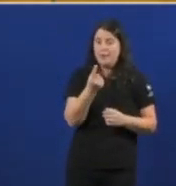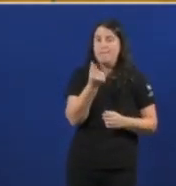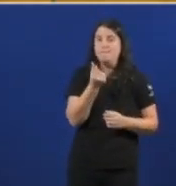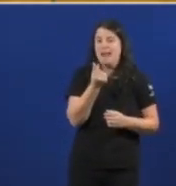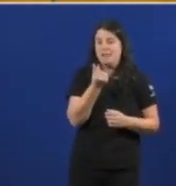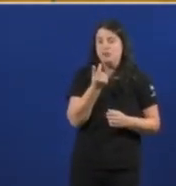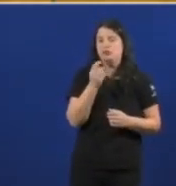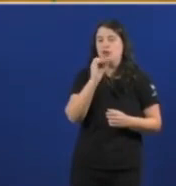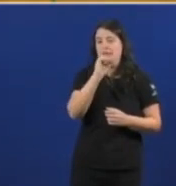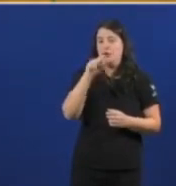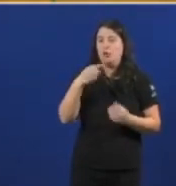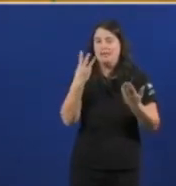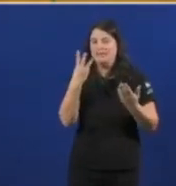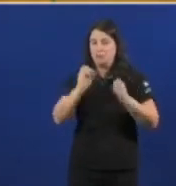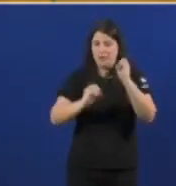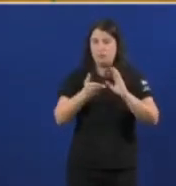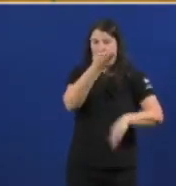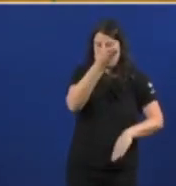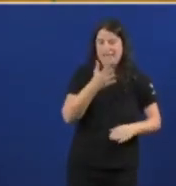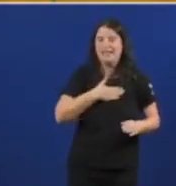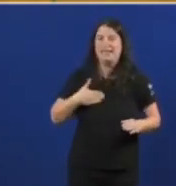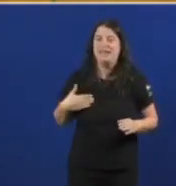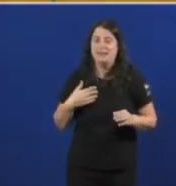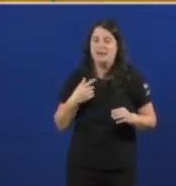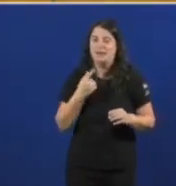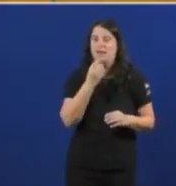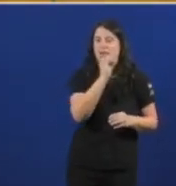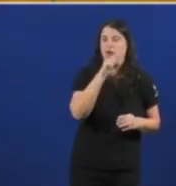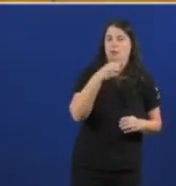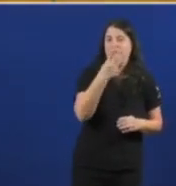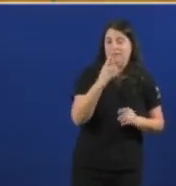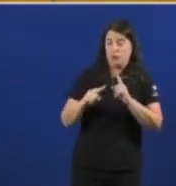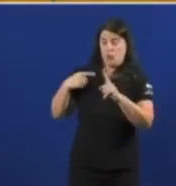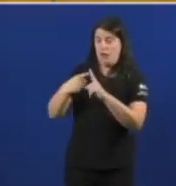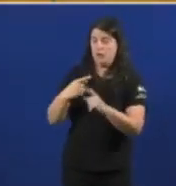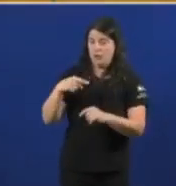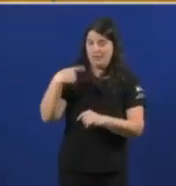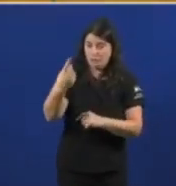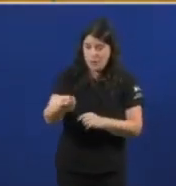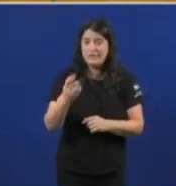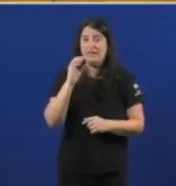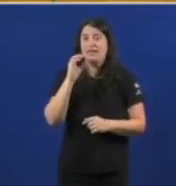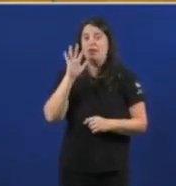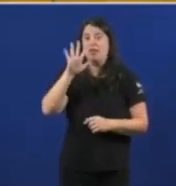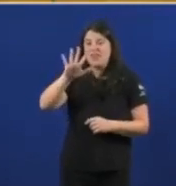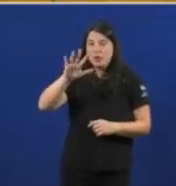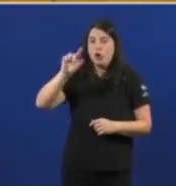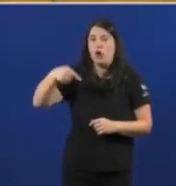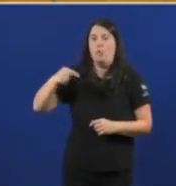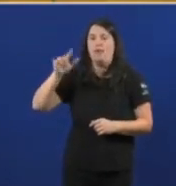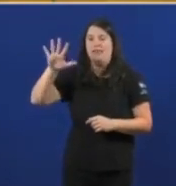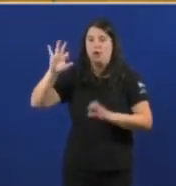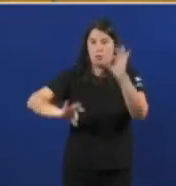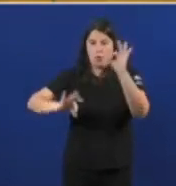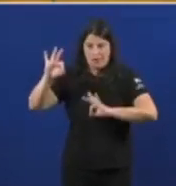un 0,3%, é dicir, 3 décimas. Un ano despois, a subida é do 5,5%.